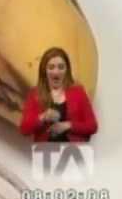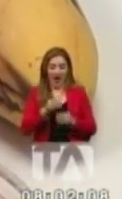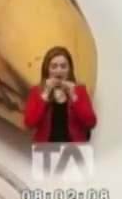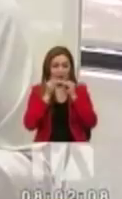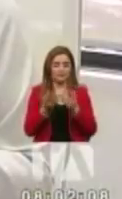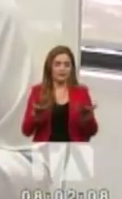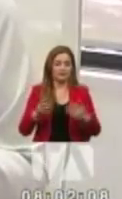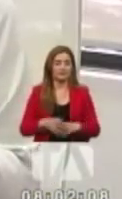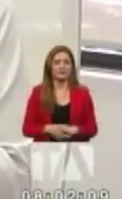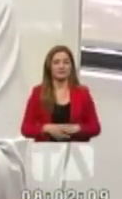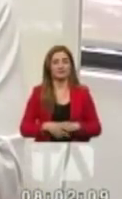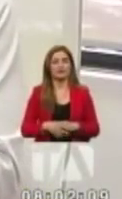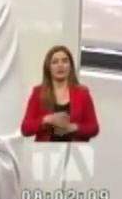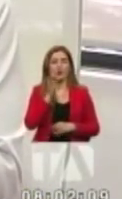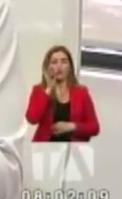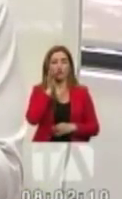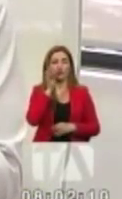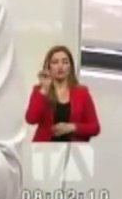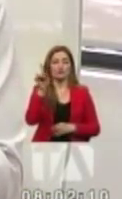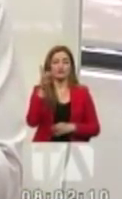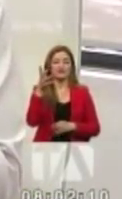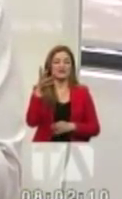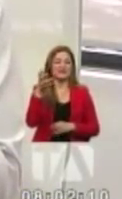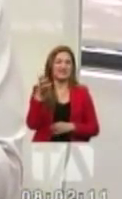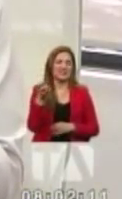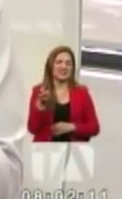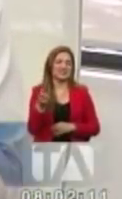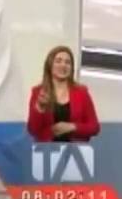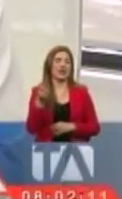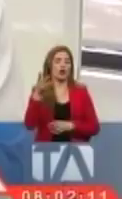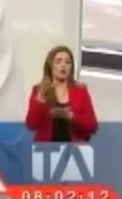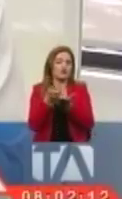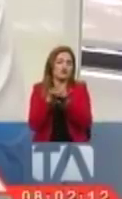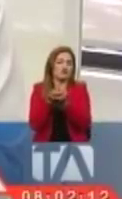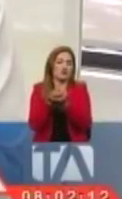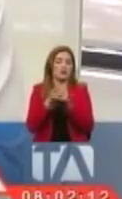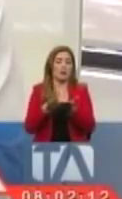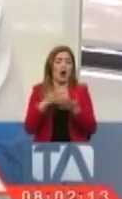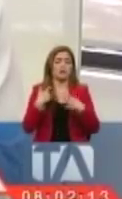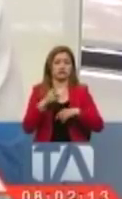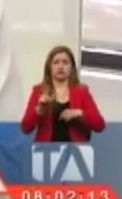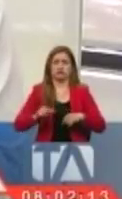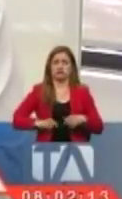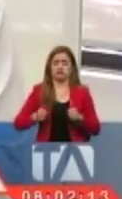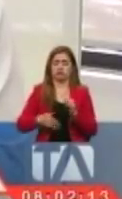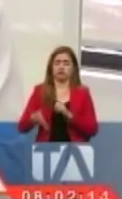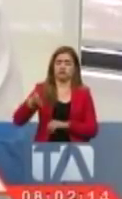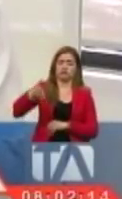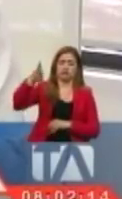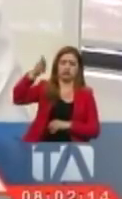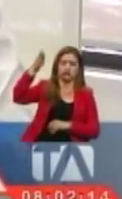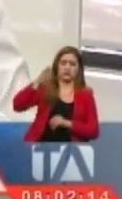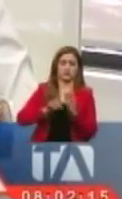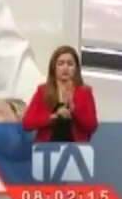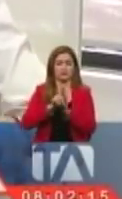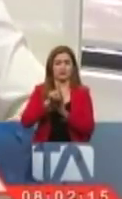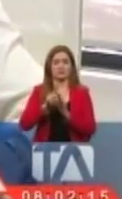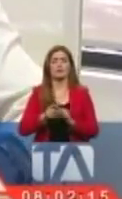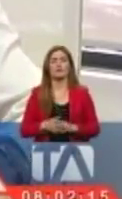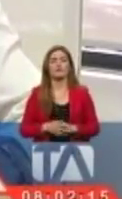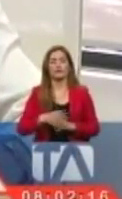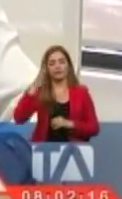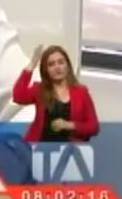es utilizar frutos secos que son nueve una fuente de grasas saludables para su crecimiento especialmente para el desarrollo de